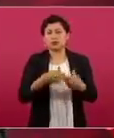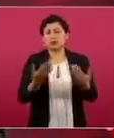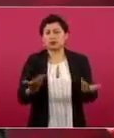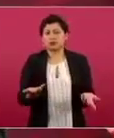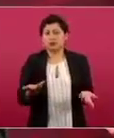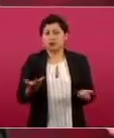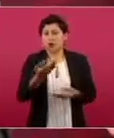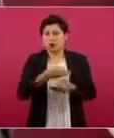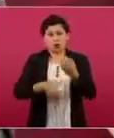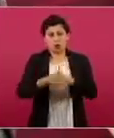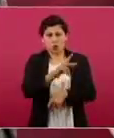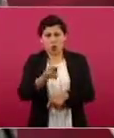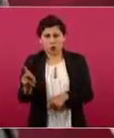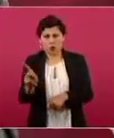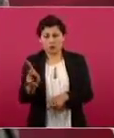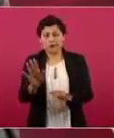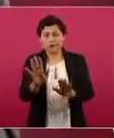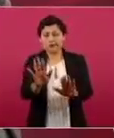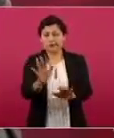Pues no,